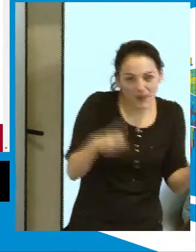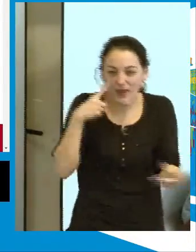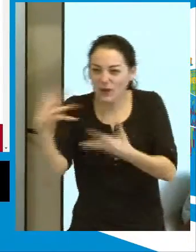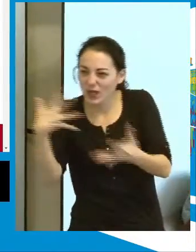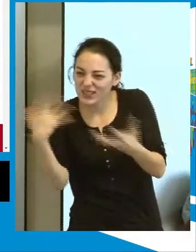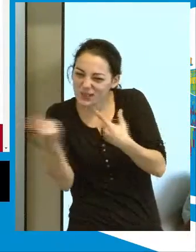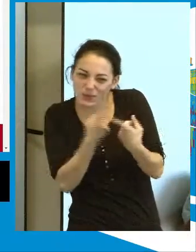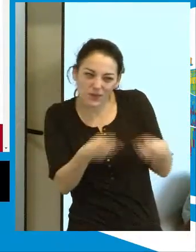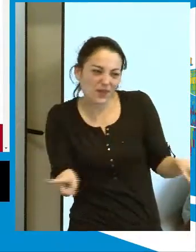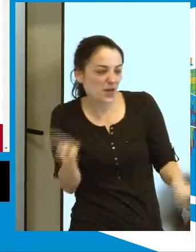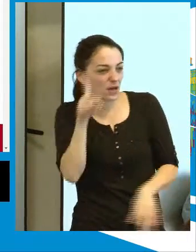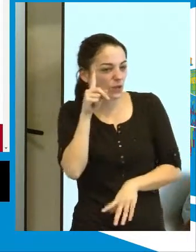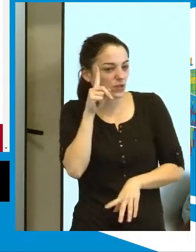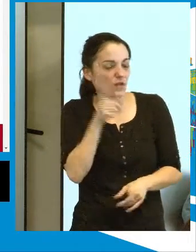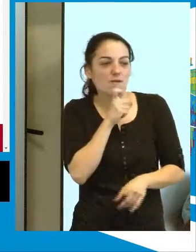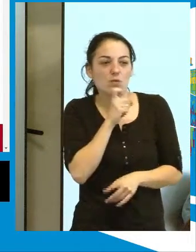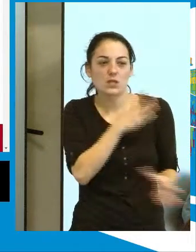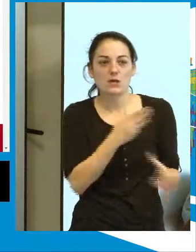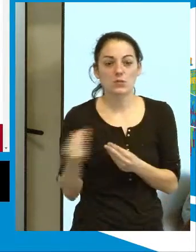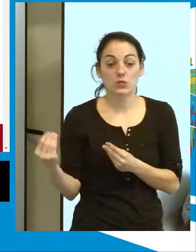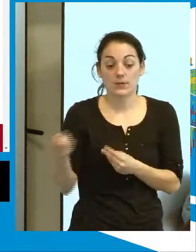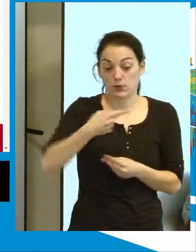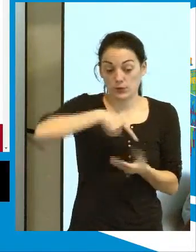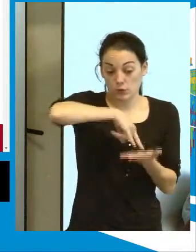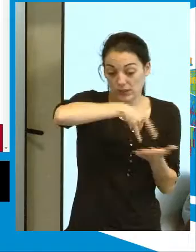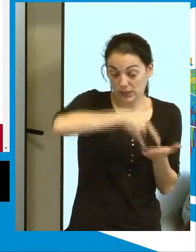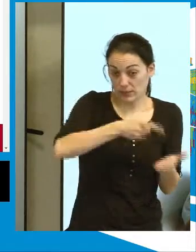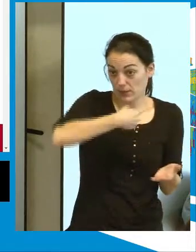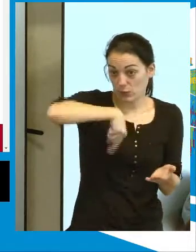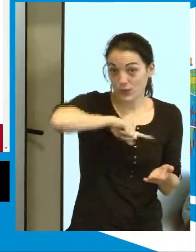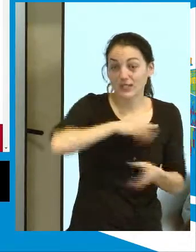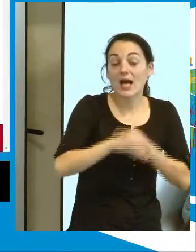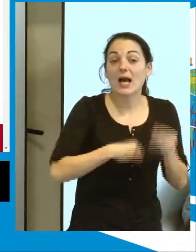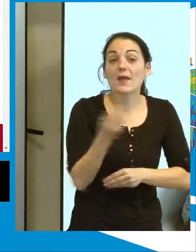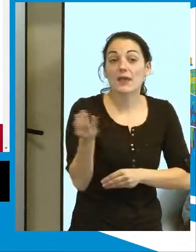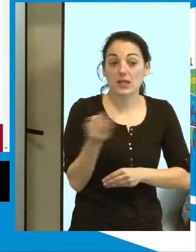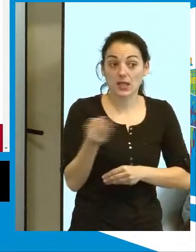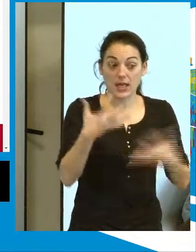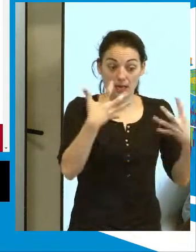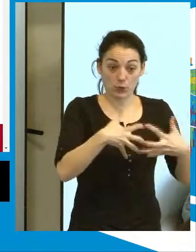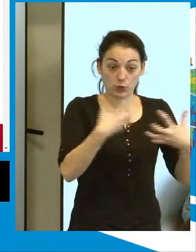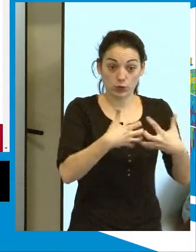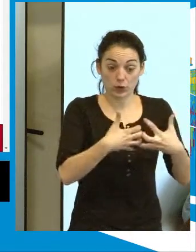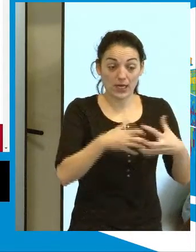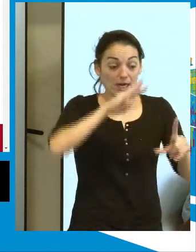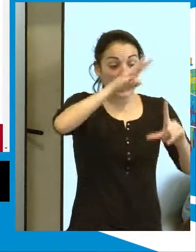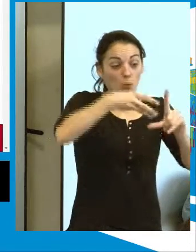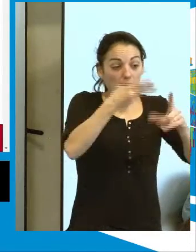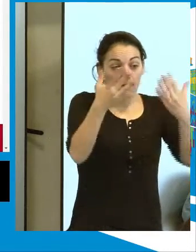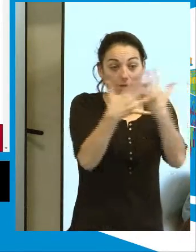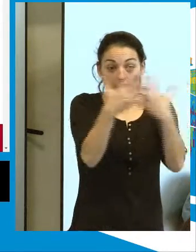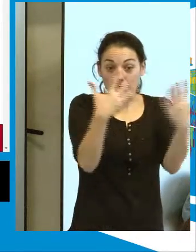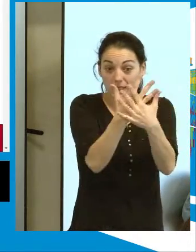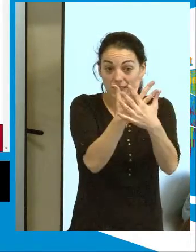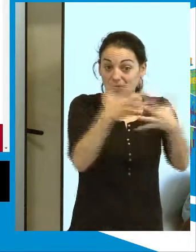decorativo, y entonces tengo mucha dificultad. Entonces nuestro sistema lo que hace es, nuestro motor filtra la web, la pasa a un modo